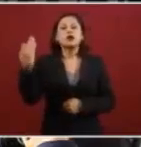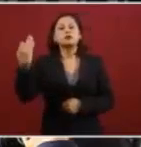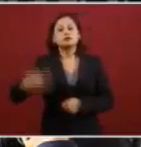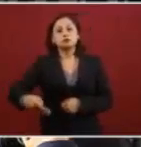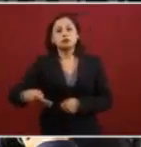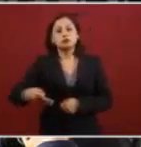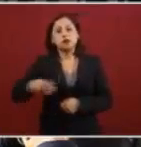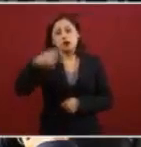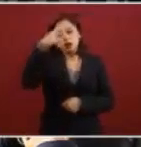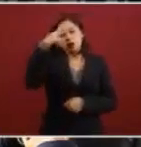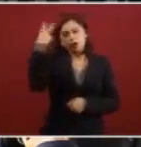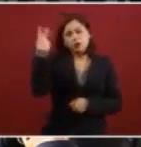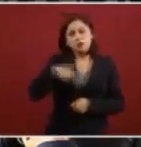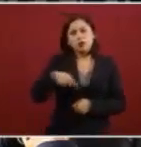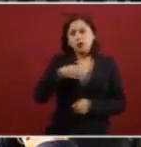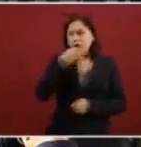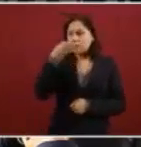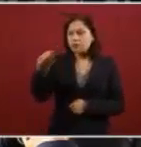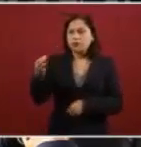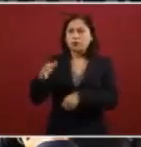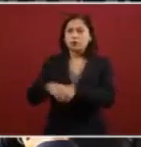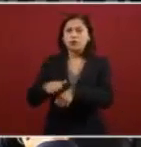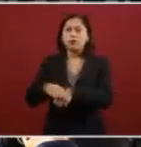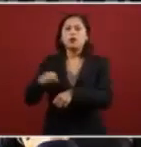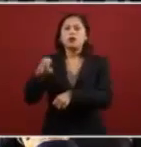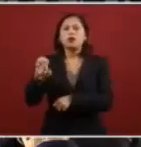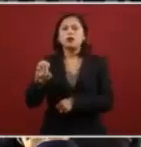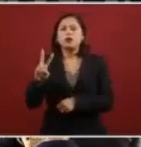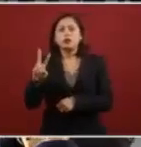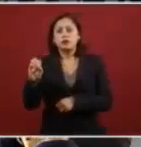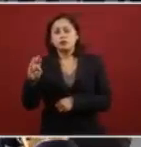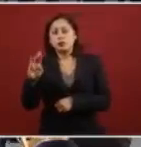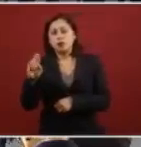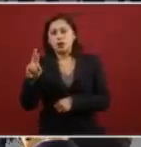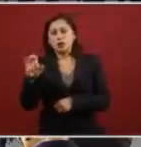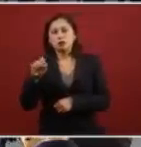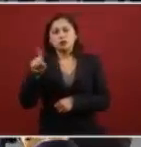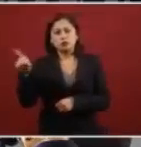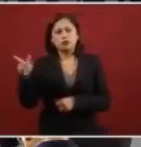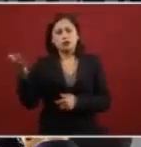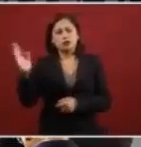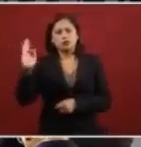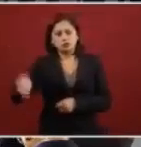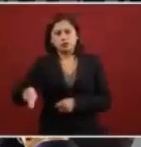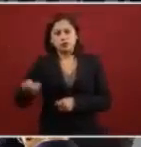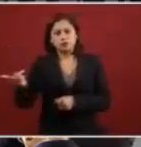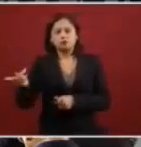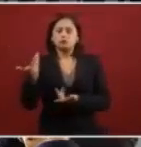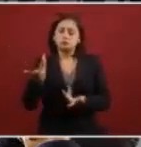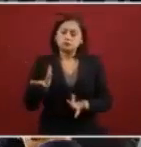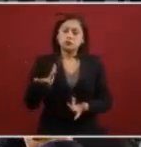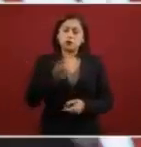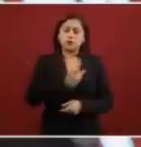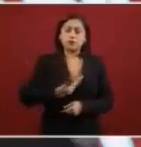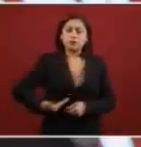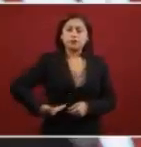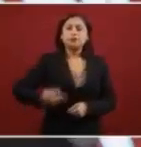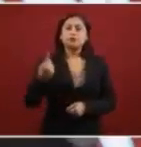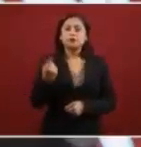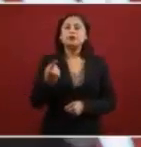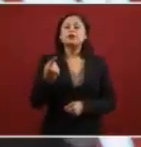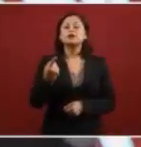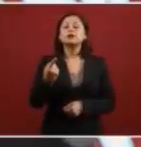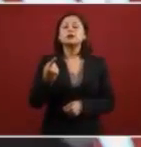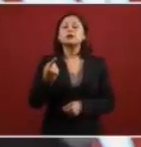méxico ofreció a raíz de ello se instruyó por parte del señor presidente que se trasladará